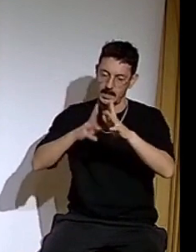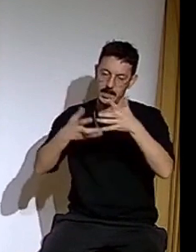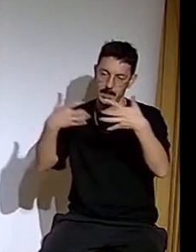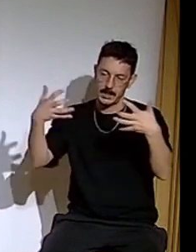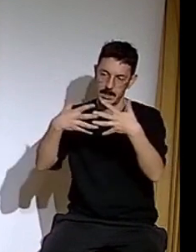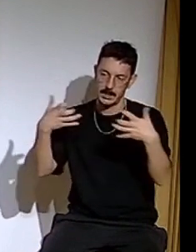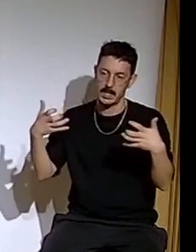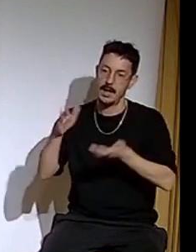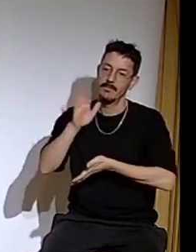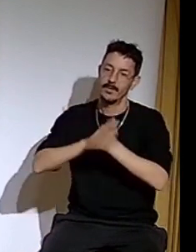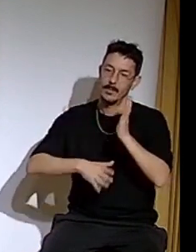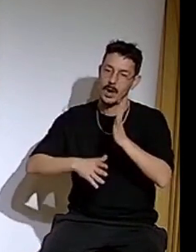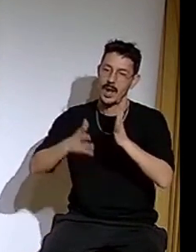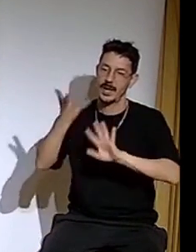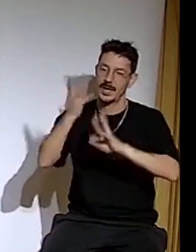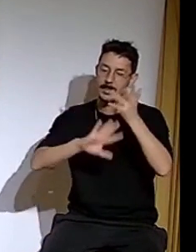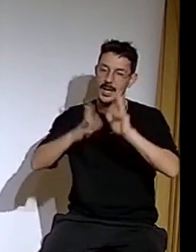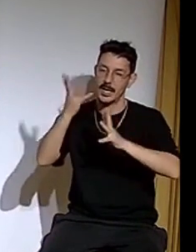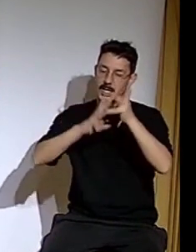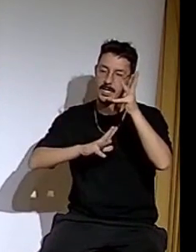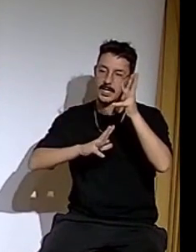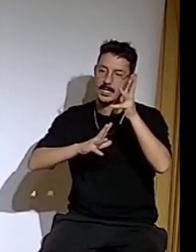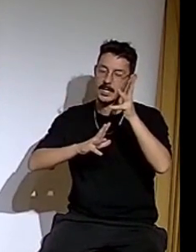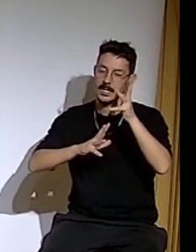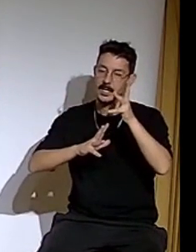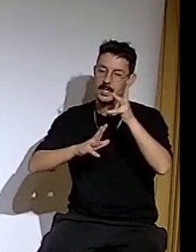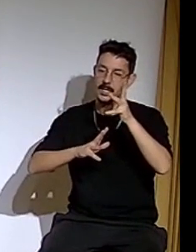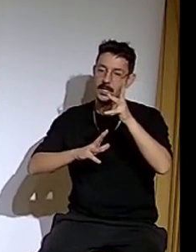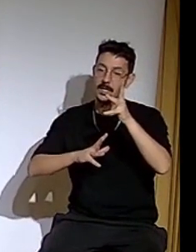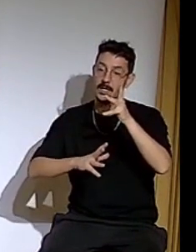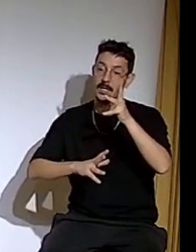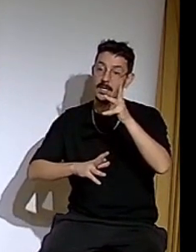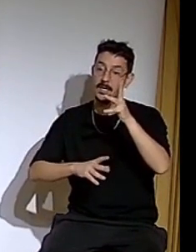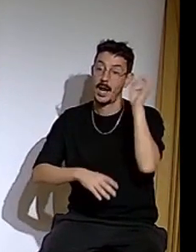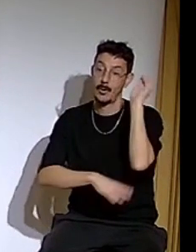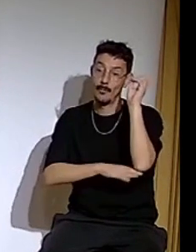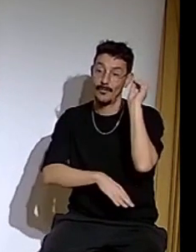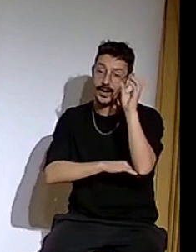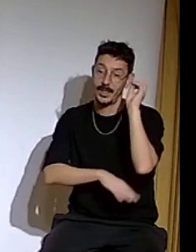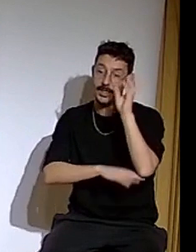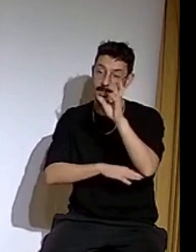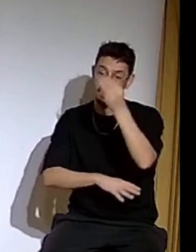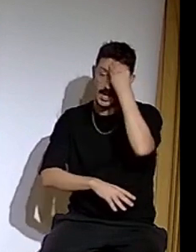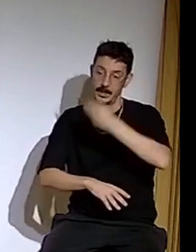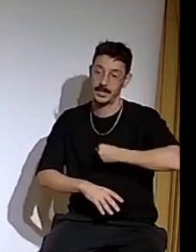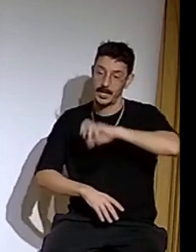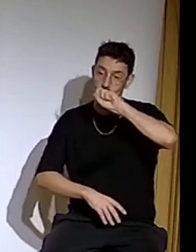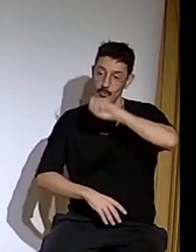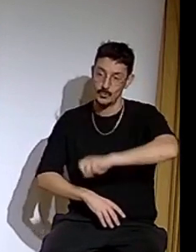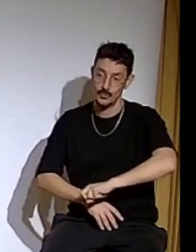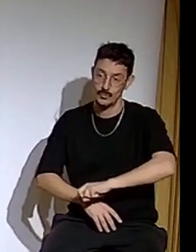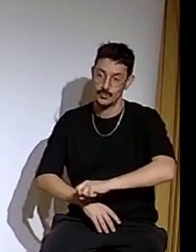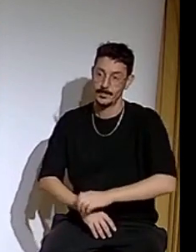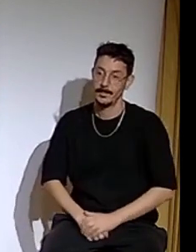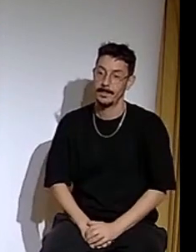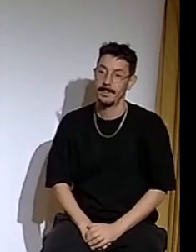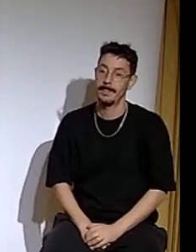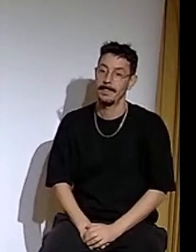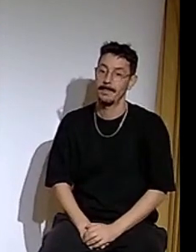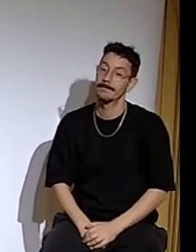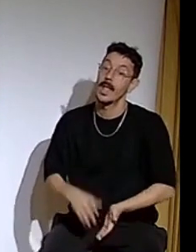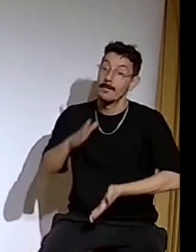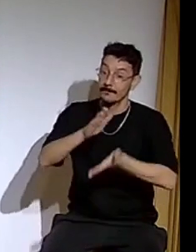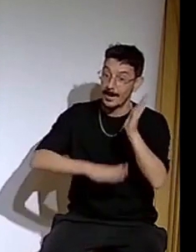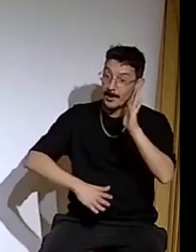vamos qué más la conferencia épico Paz